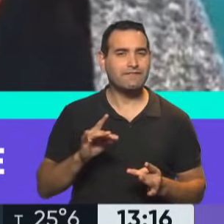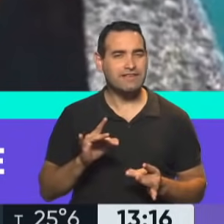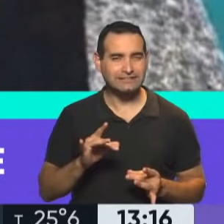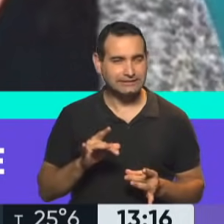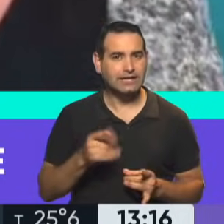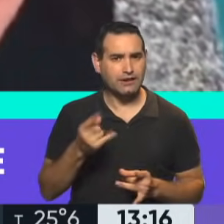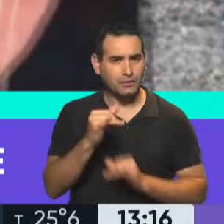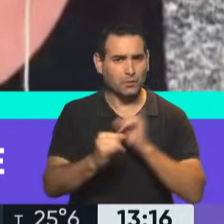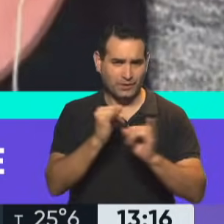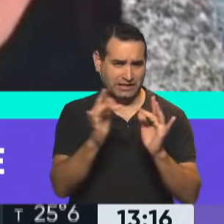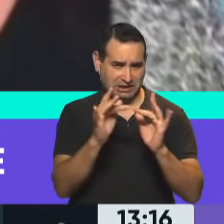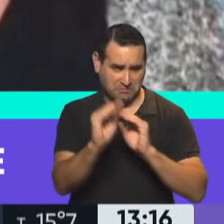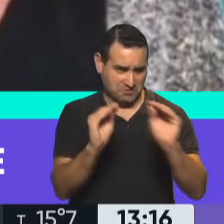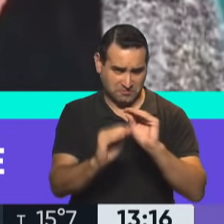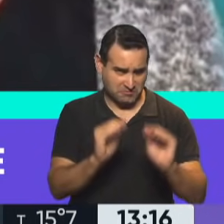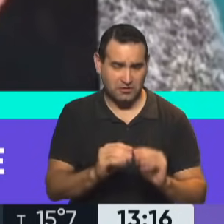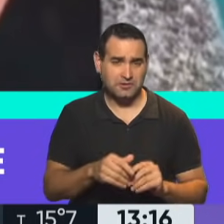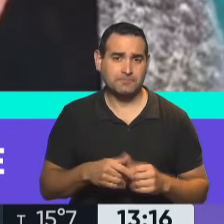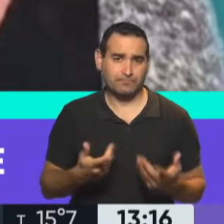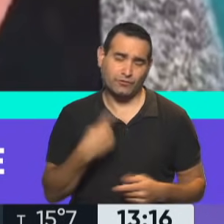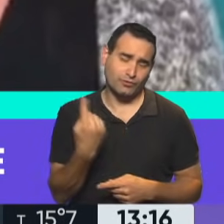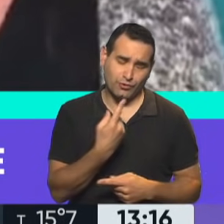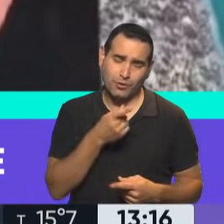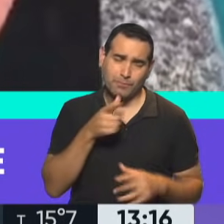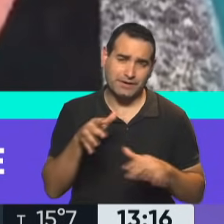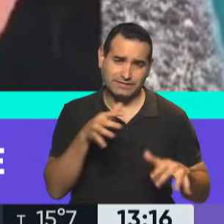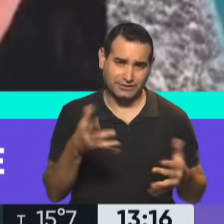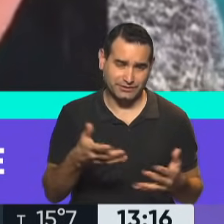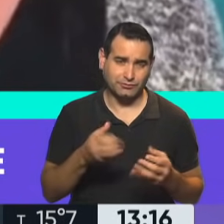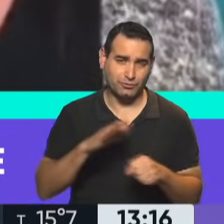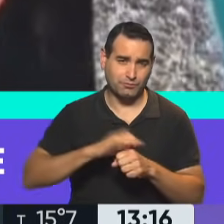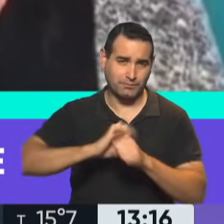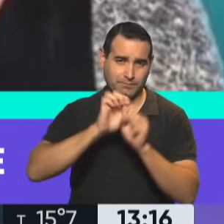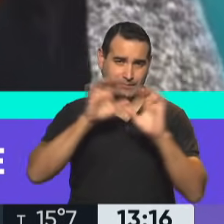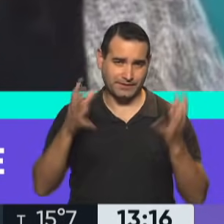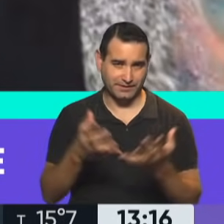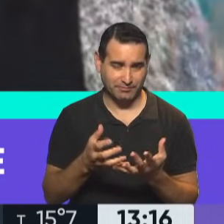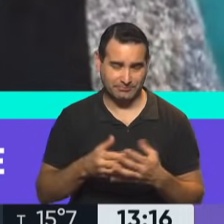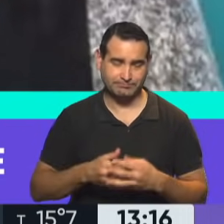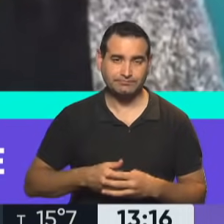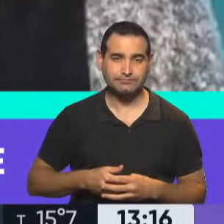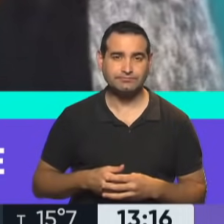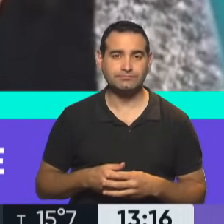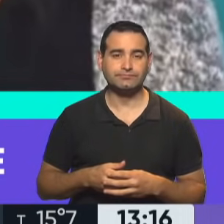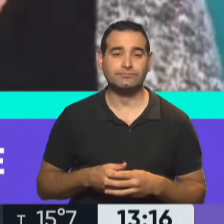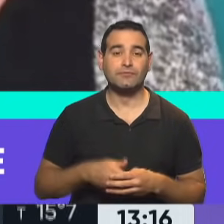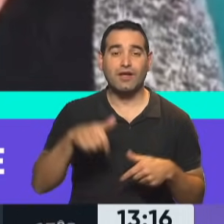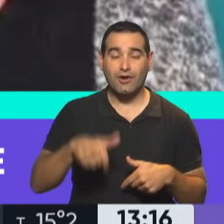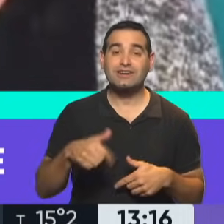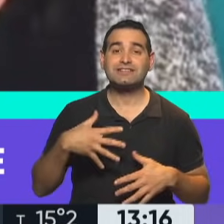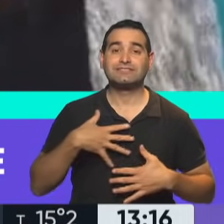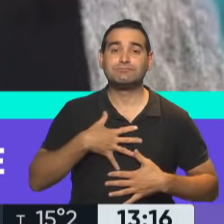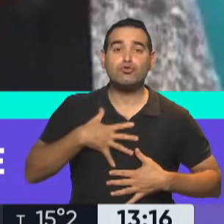con una situación de vulnerabilidad como estamos atravesando todos los seres humanos en pandemia. Pero bueno, lo cierto es que el estado